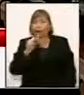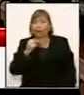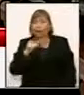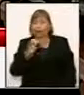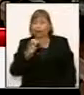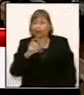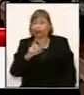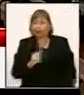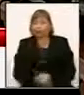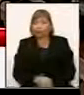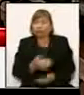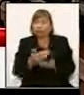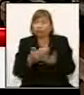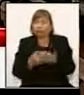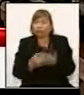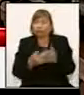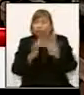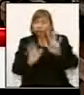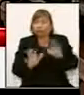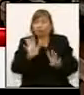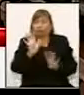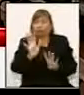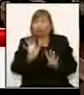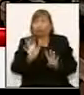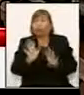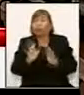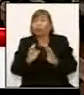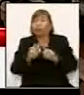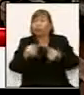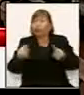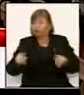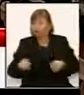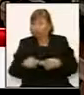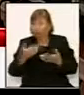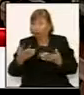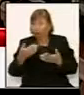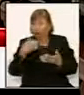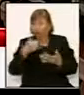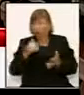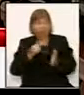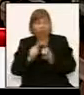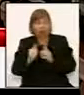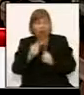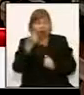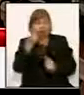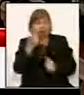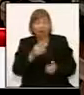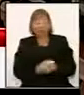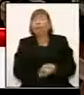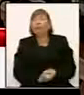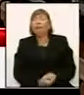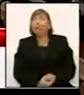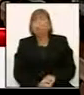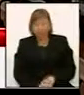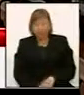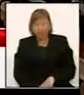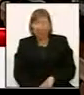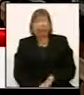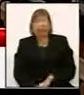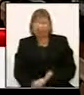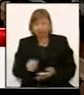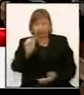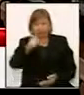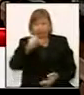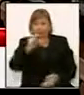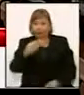¿Y estas 19 hectáreas fueron desafectadas por una Sí, en el 2008, sí, en